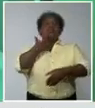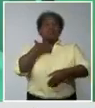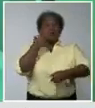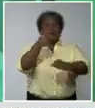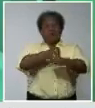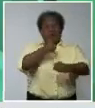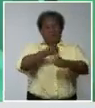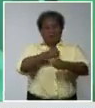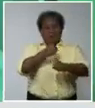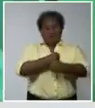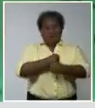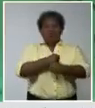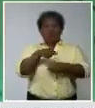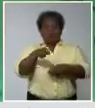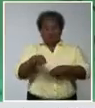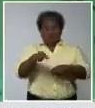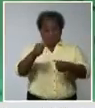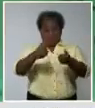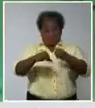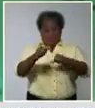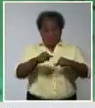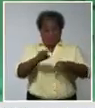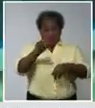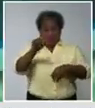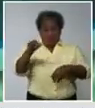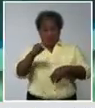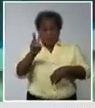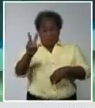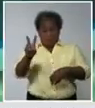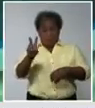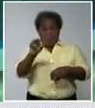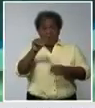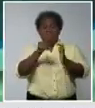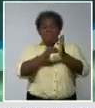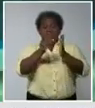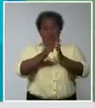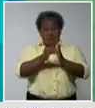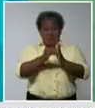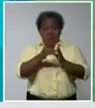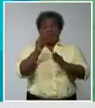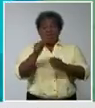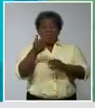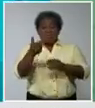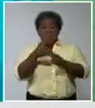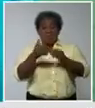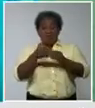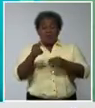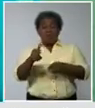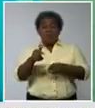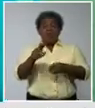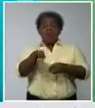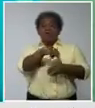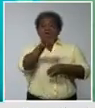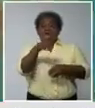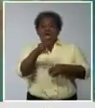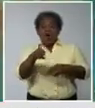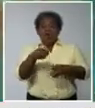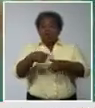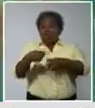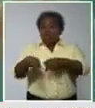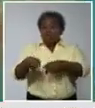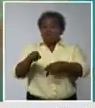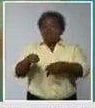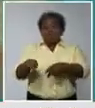una entidad de 1,2 millones de pesos totales con un equipamiento de más de 128.000 euros, se estudian 500 muestras